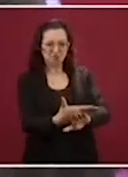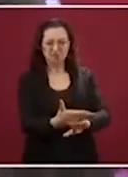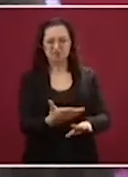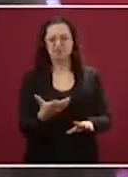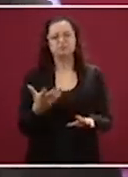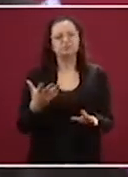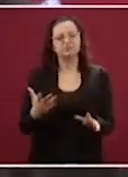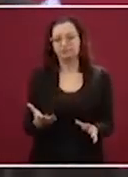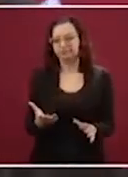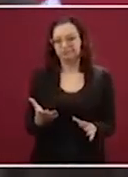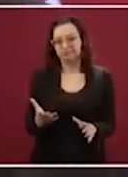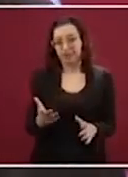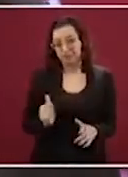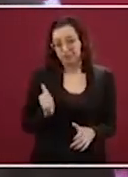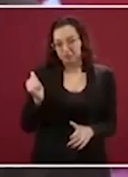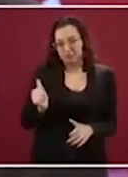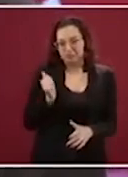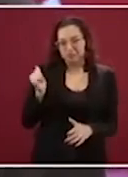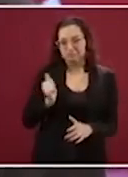legal,